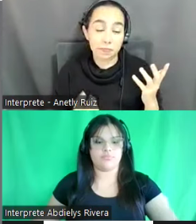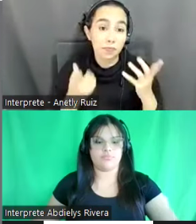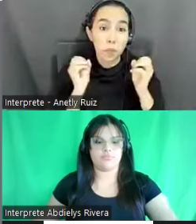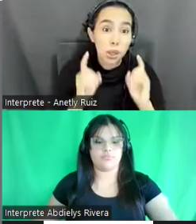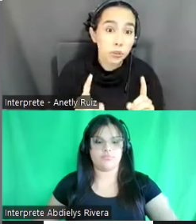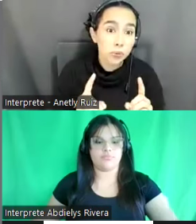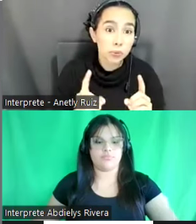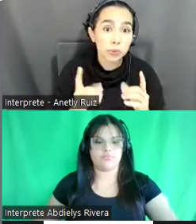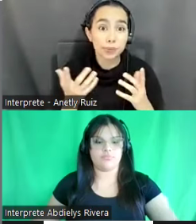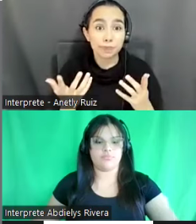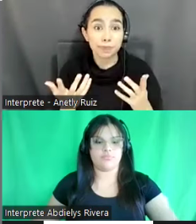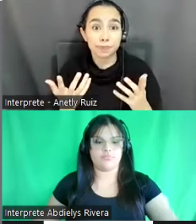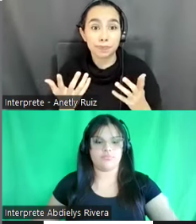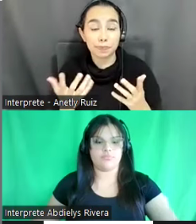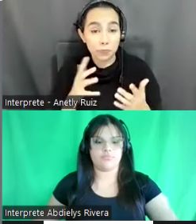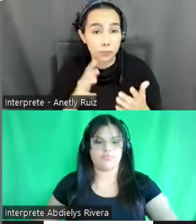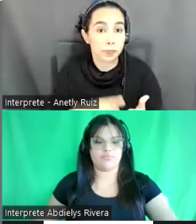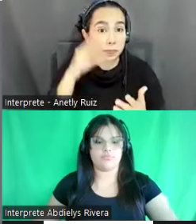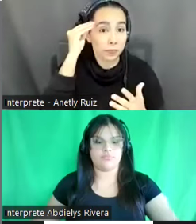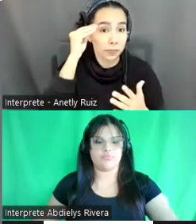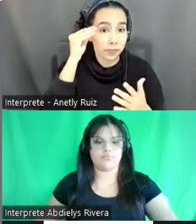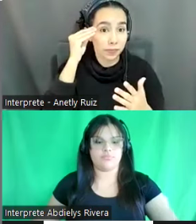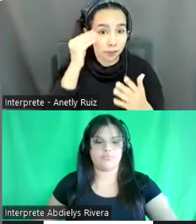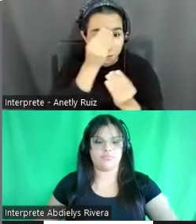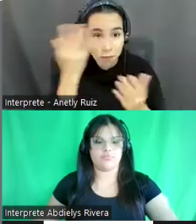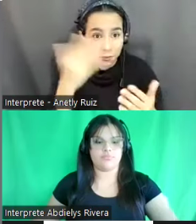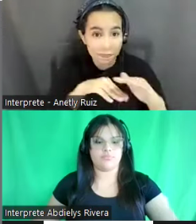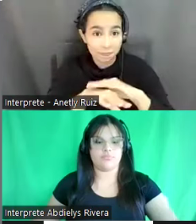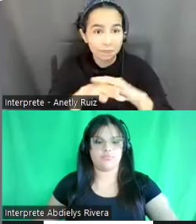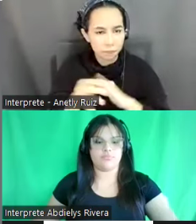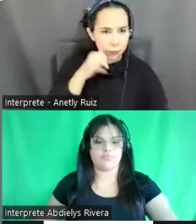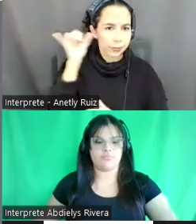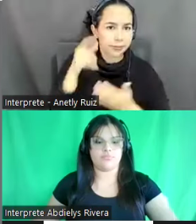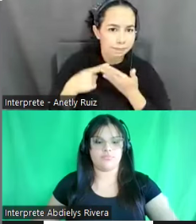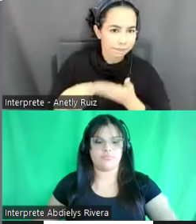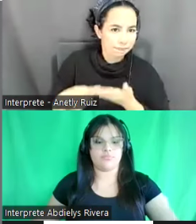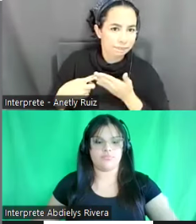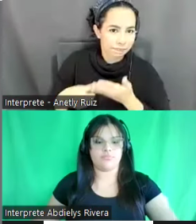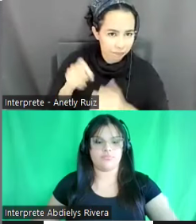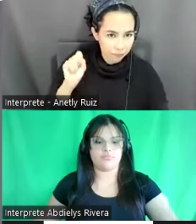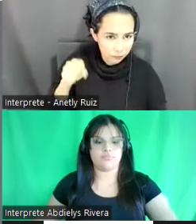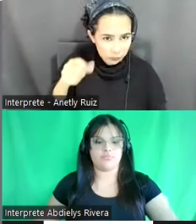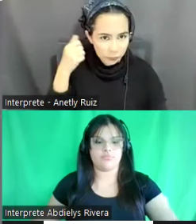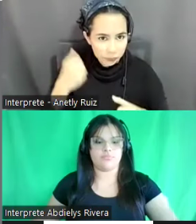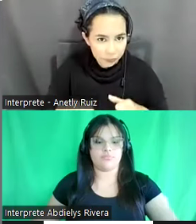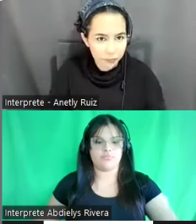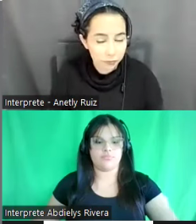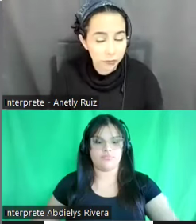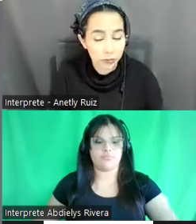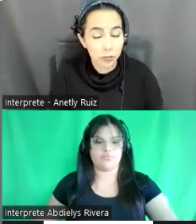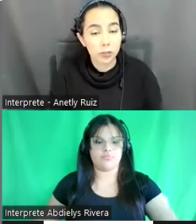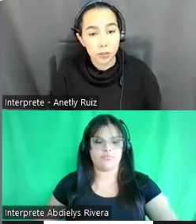y el analfabetismo, que sé que hablaron ayer sobre eso la doctora Colón habló sobre eso en el proyecto